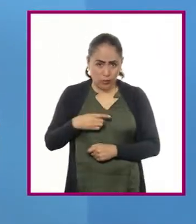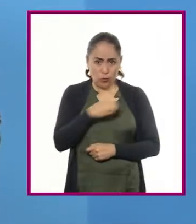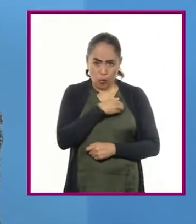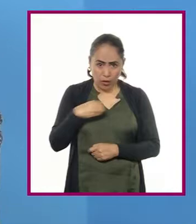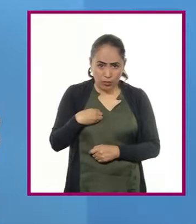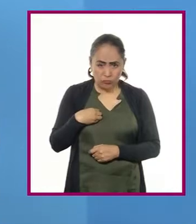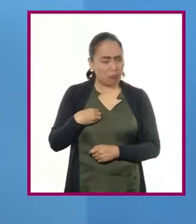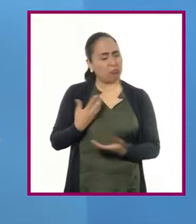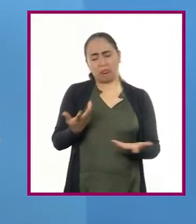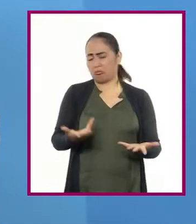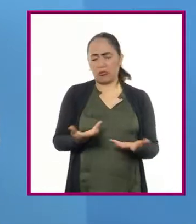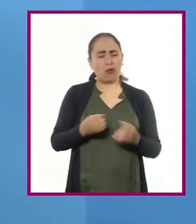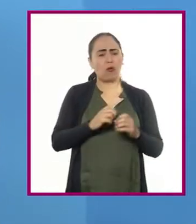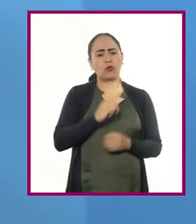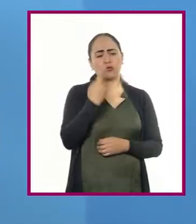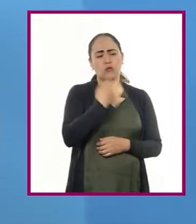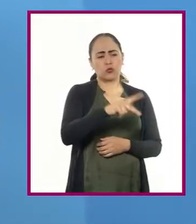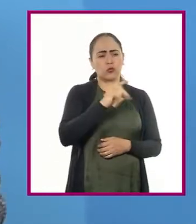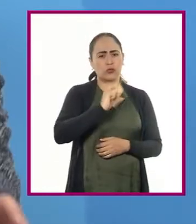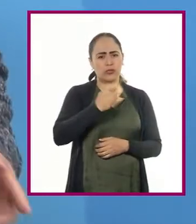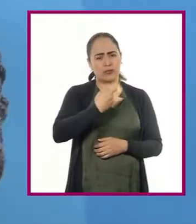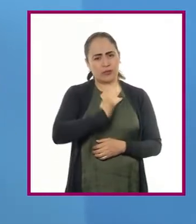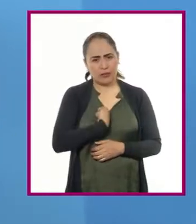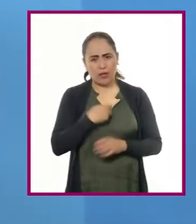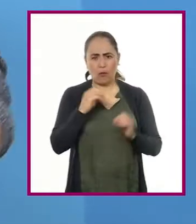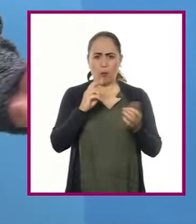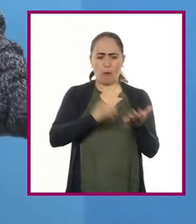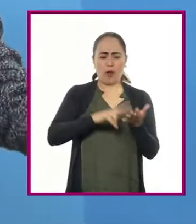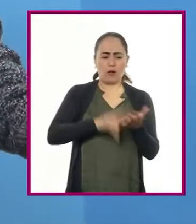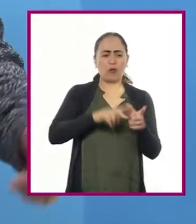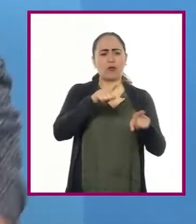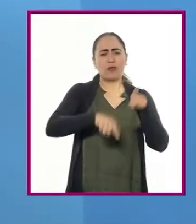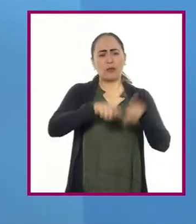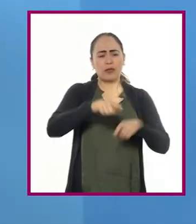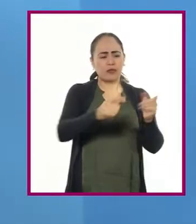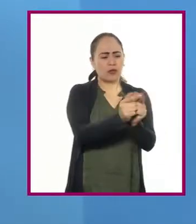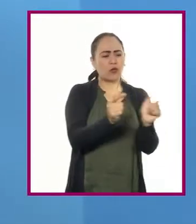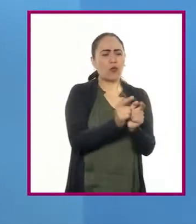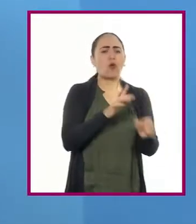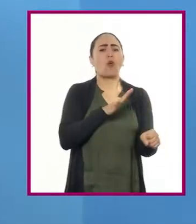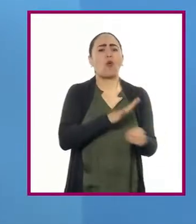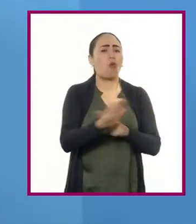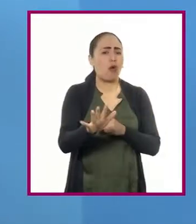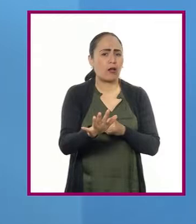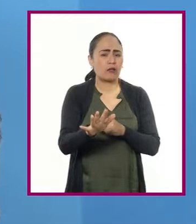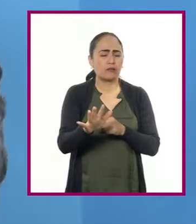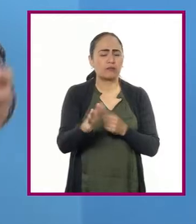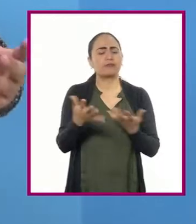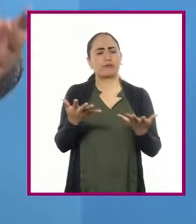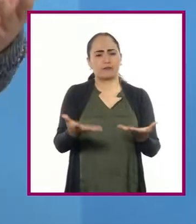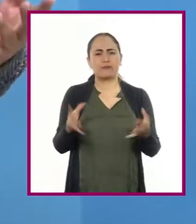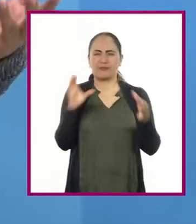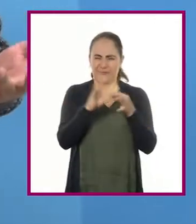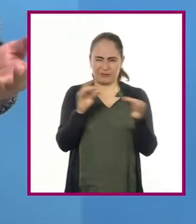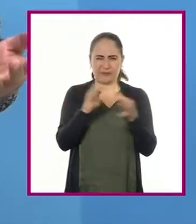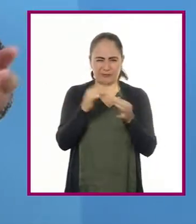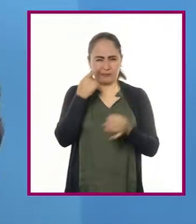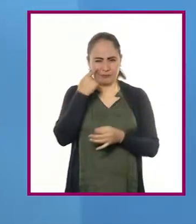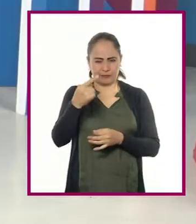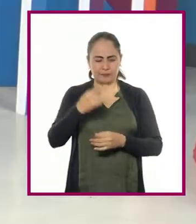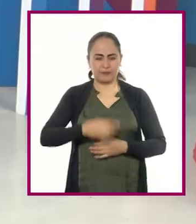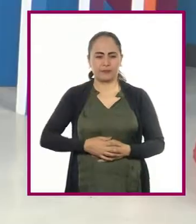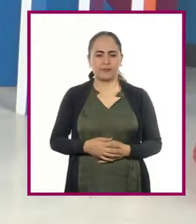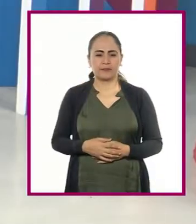que su identidad y valor dependían de los grupos sociales a los que pertenecían. Expliquemos de qué se trata esto.